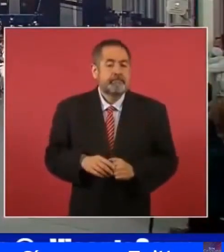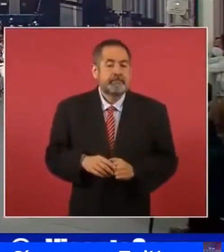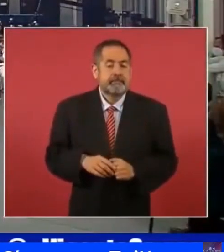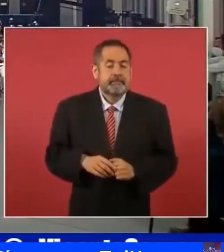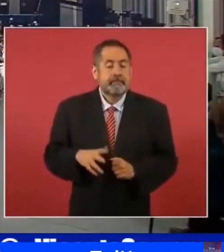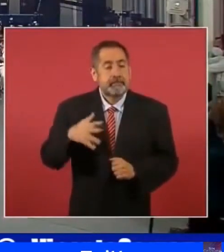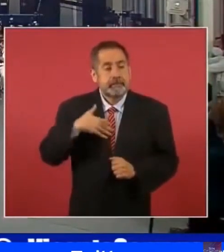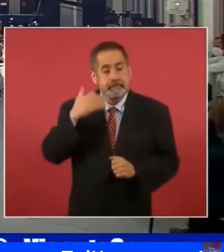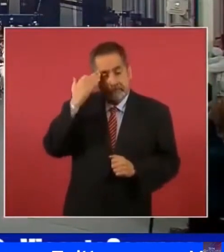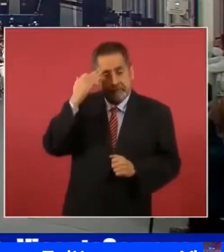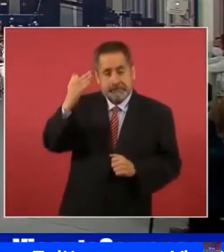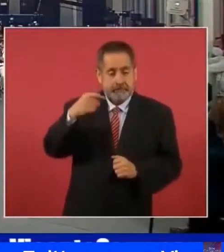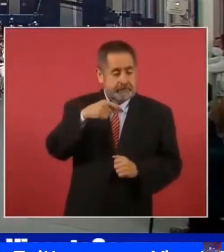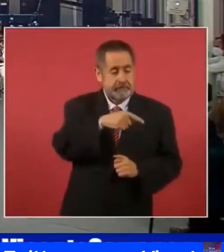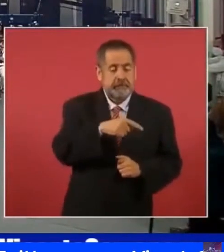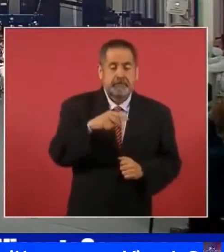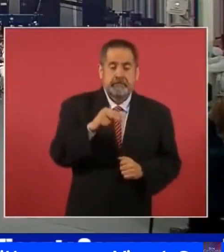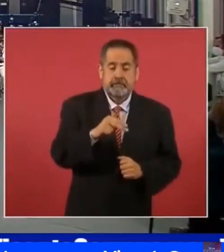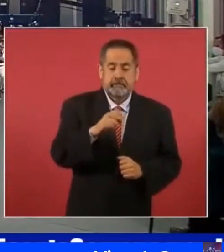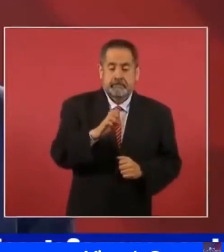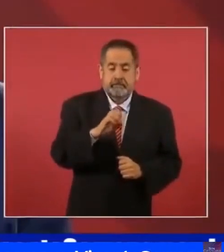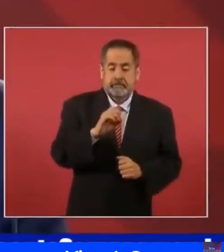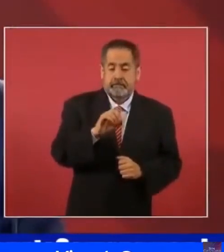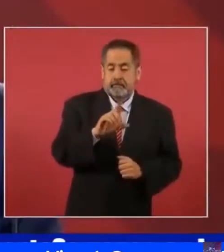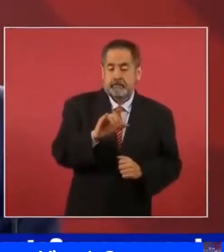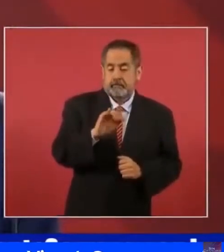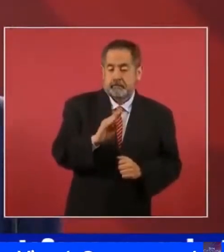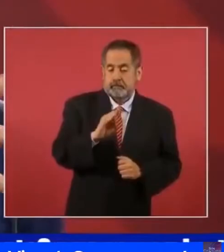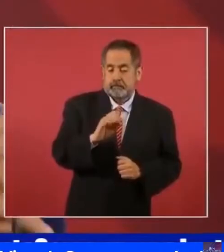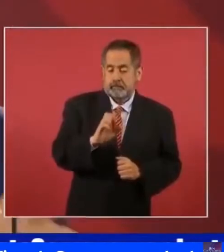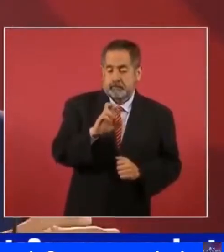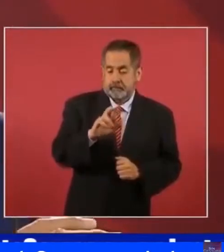en la época del neoliberalismo